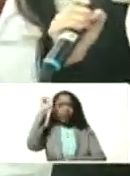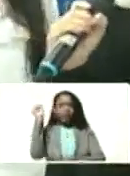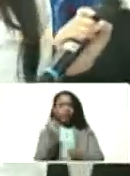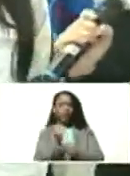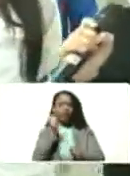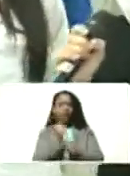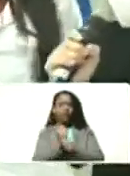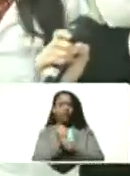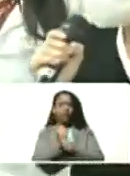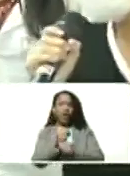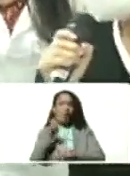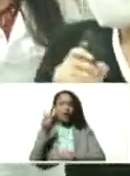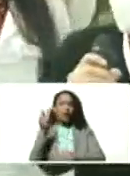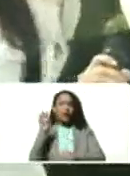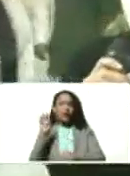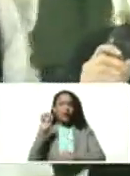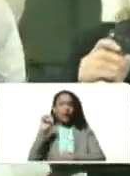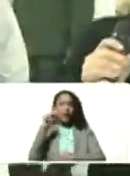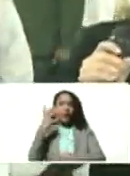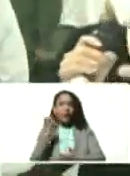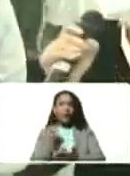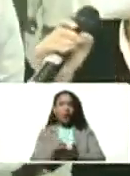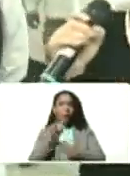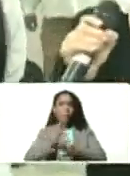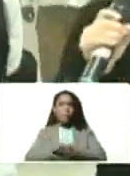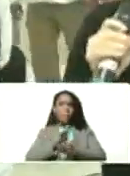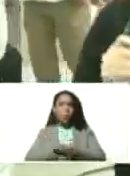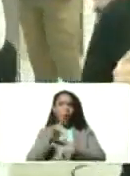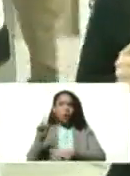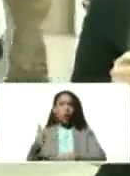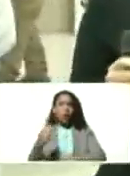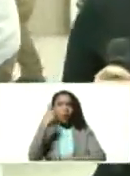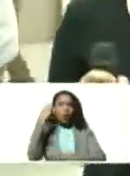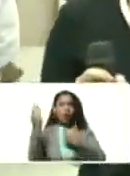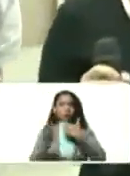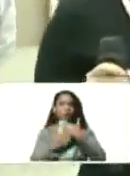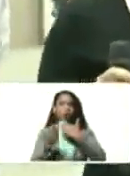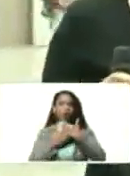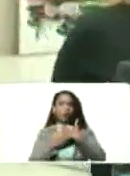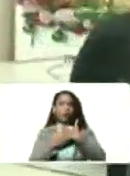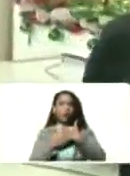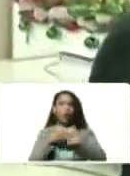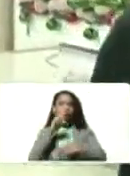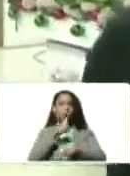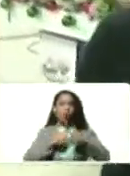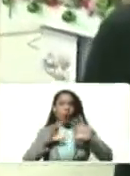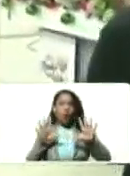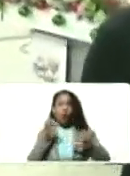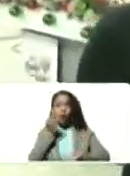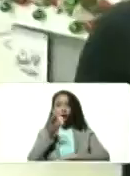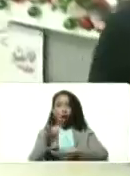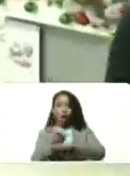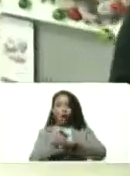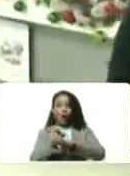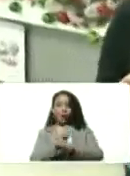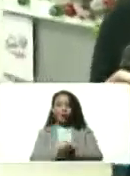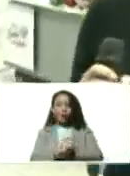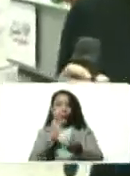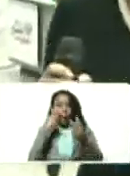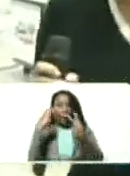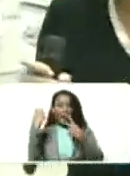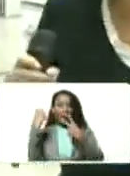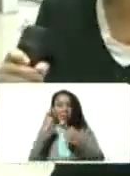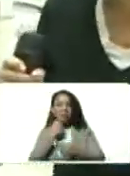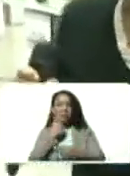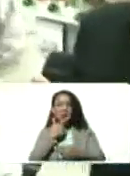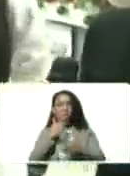en la VEN-APP. Y es por eso que nos sale la primera alerta. Ya. En el 1x10 el buen gobierno. Mire, bien bonito,